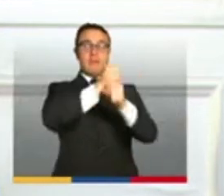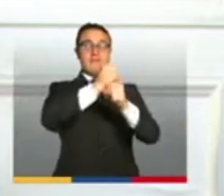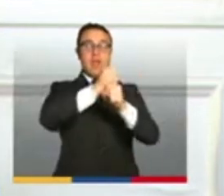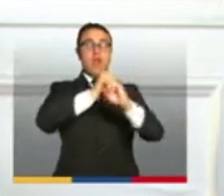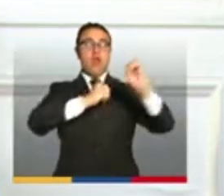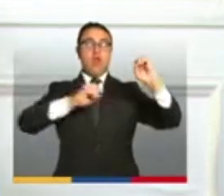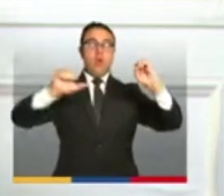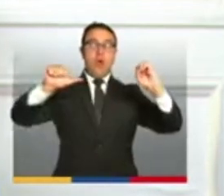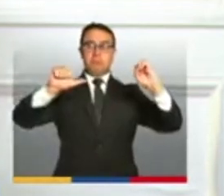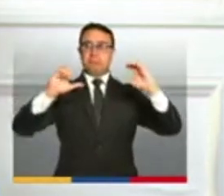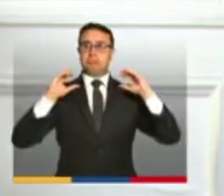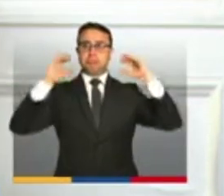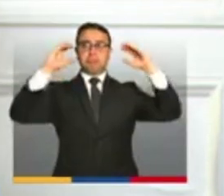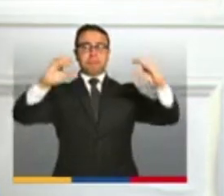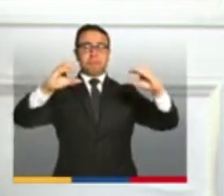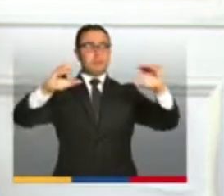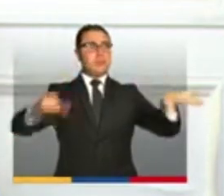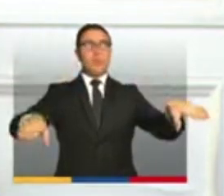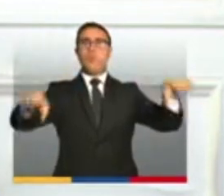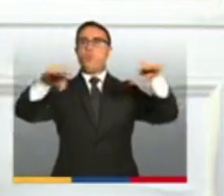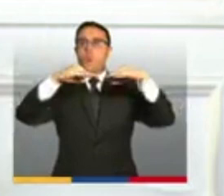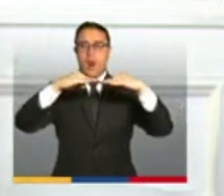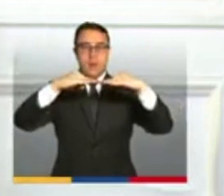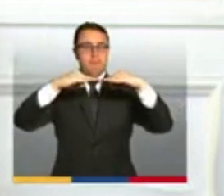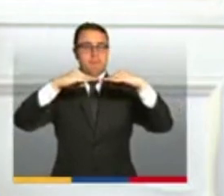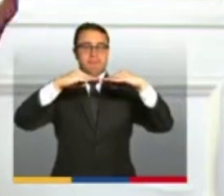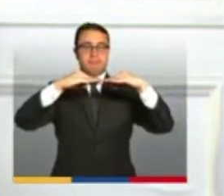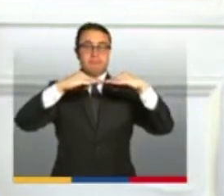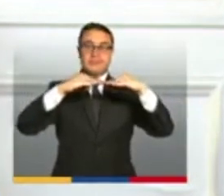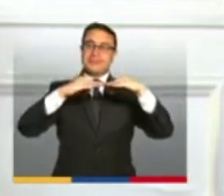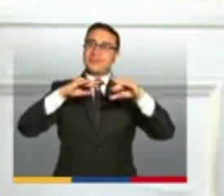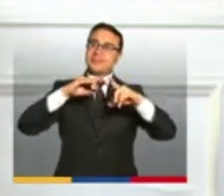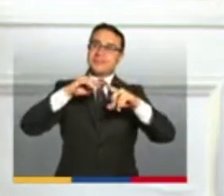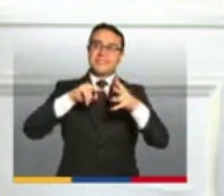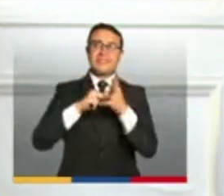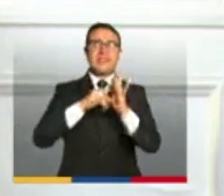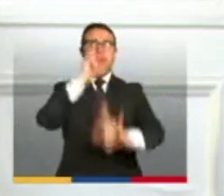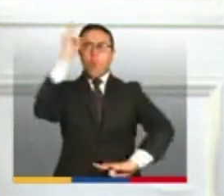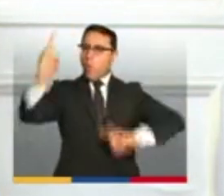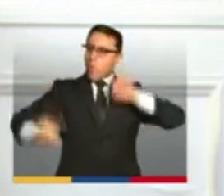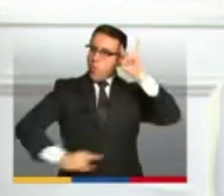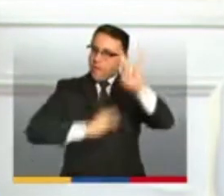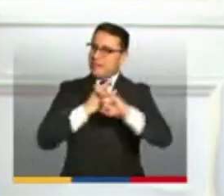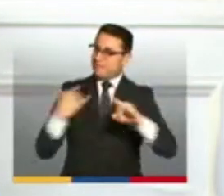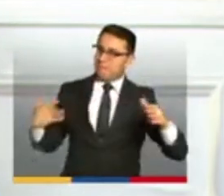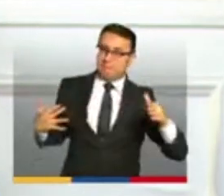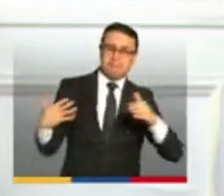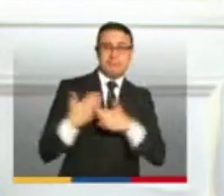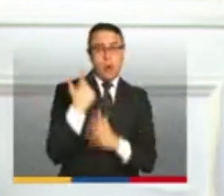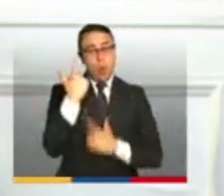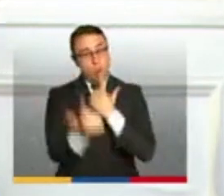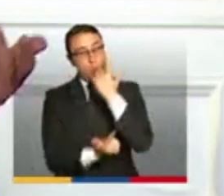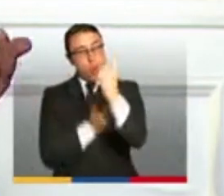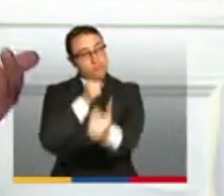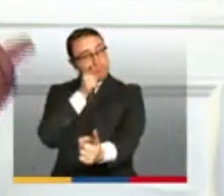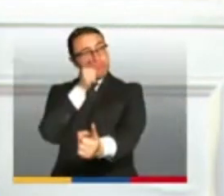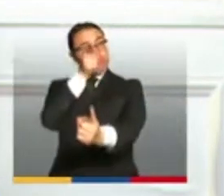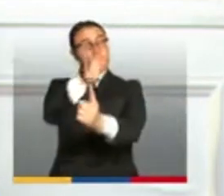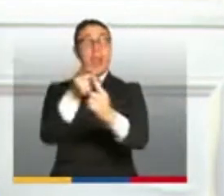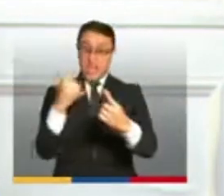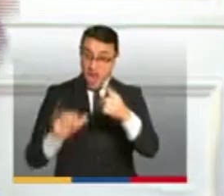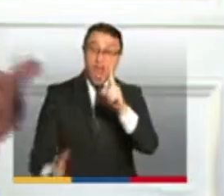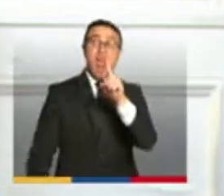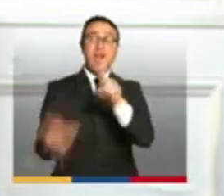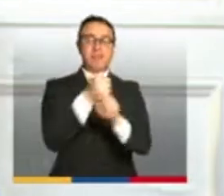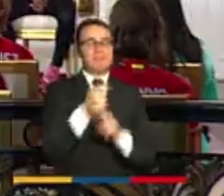hombre y la mujer. Es un principio universal de lucha, porque eso no se ha conseguido. Es una aspiración, pero es